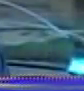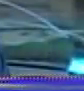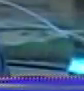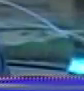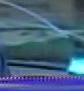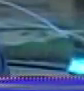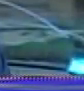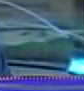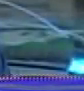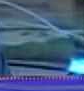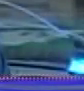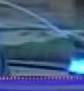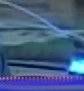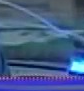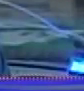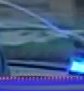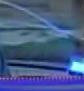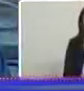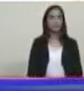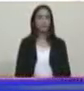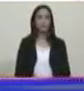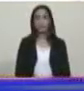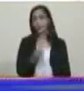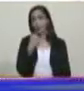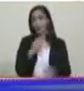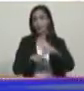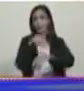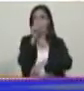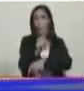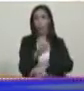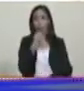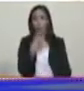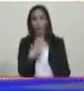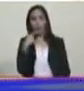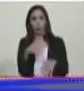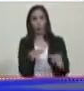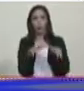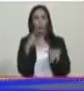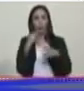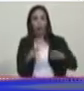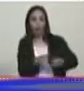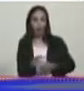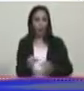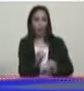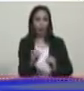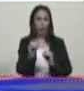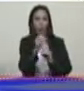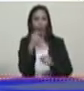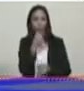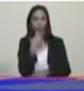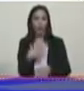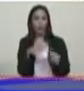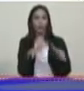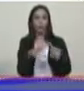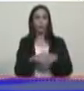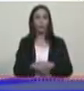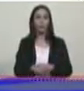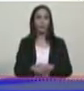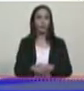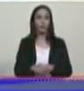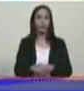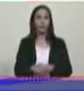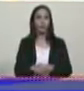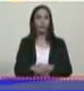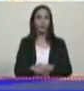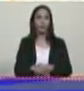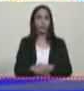Verdaderamente único, pues, ver estas imágenes del río Orinoco, el río Padre. No, esto de verdad no tiene comparación con nada en el mundo.